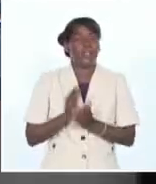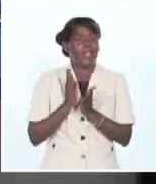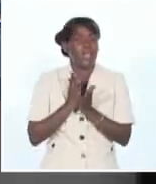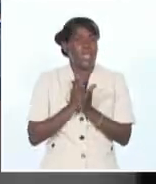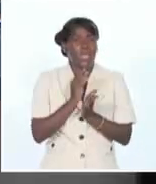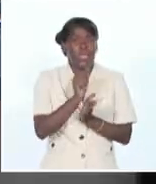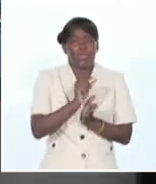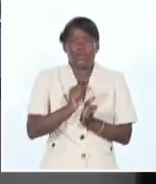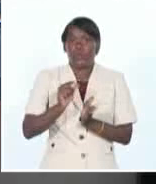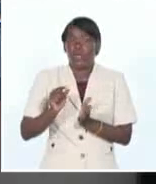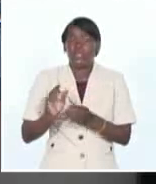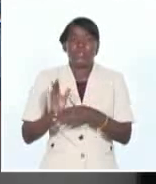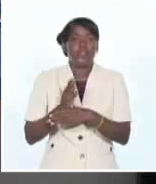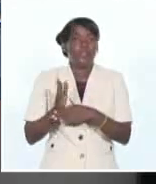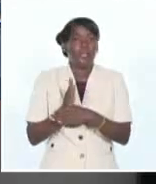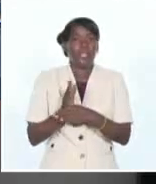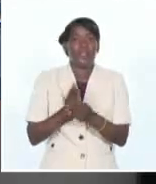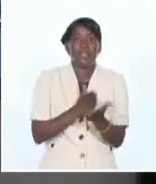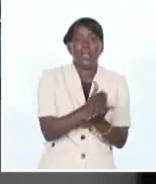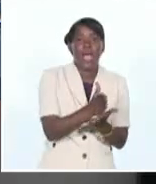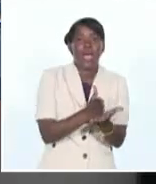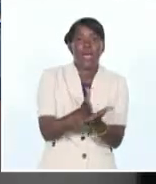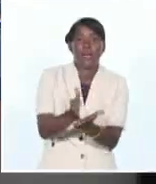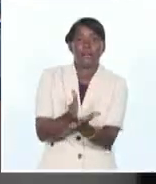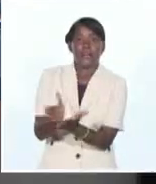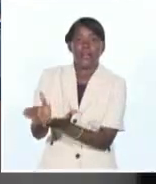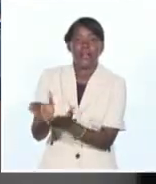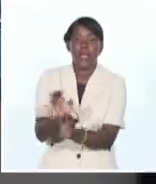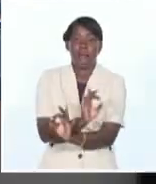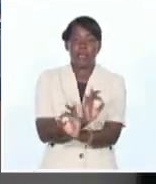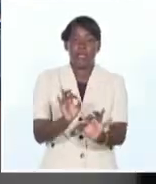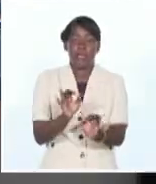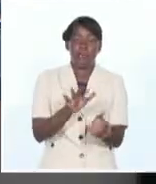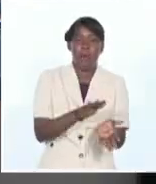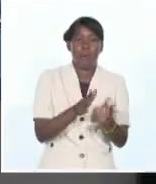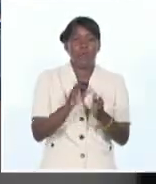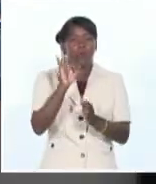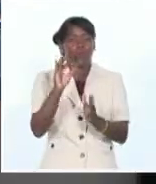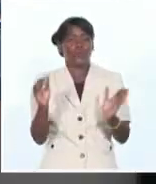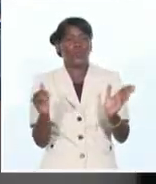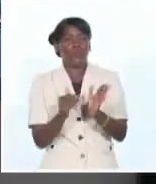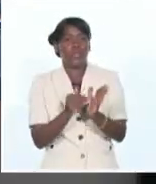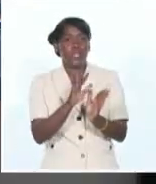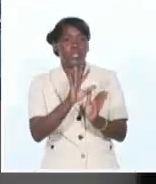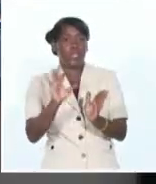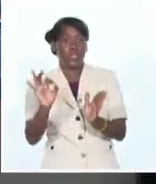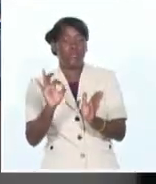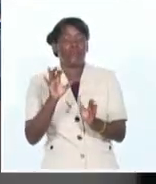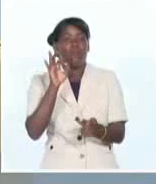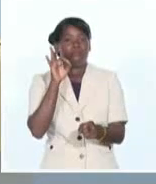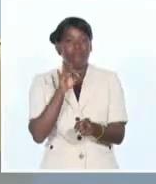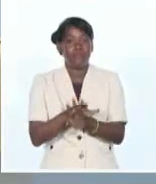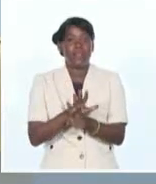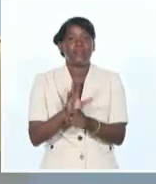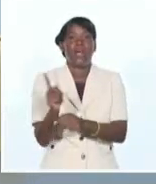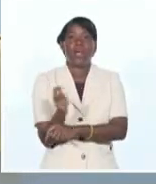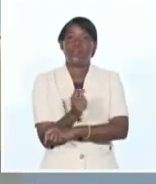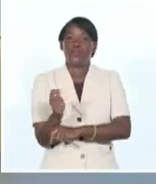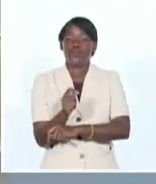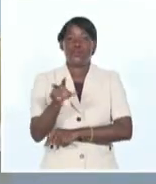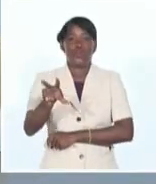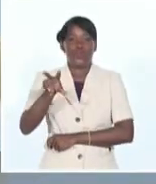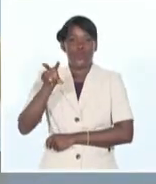resto de las especialidades en todo el país. Más de 8.500 estudiantes van a incorporarse a nuestras aulas en este